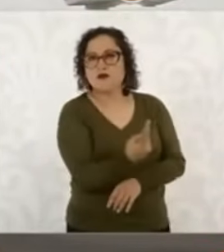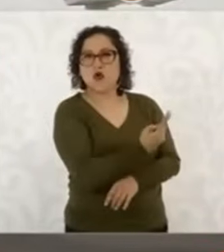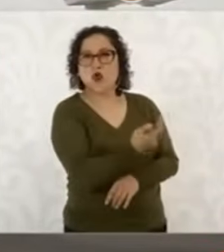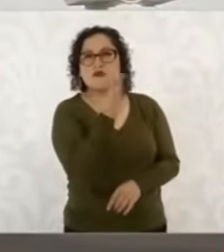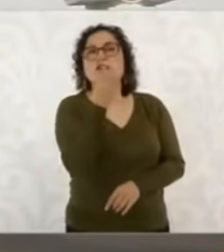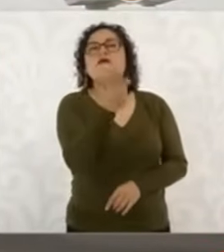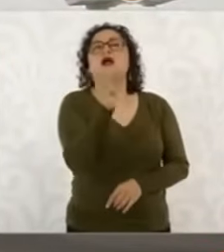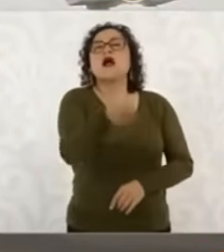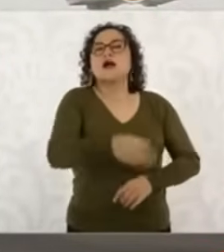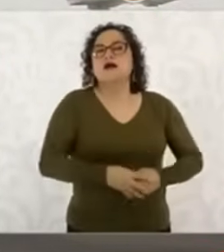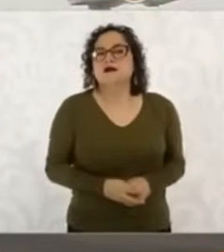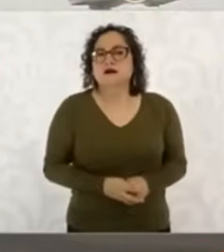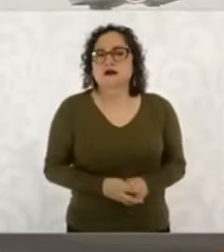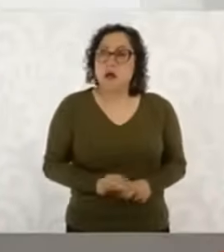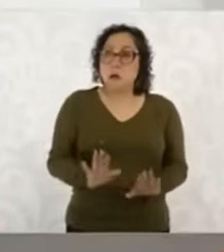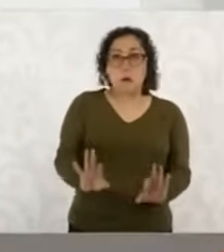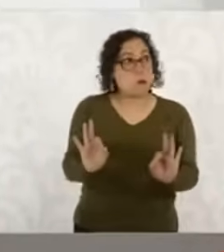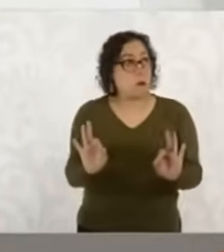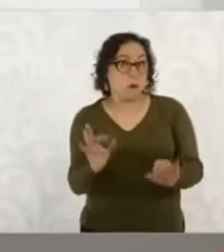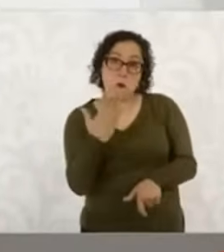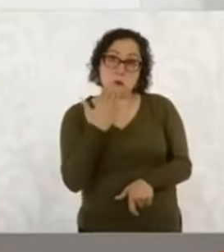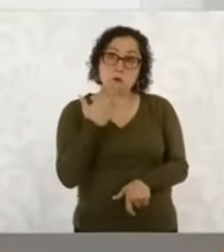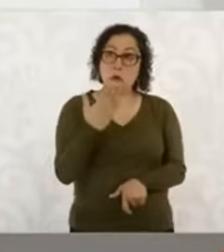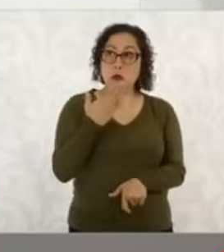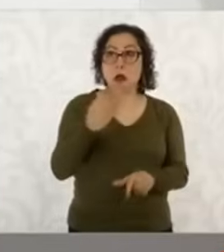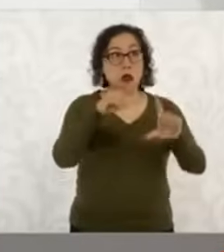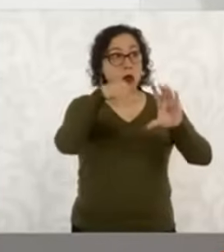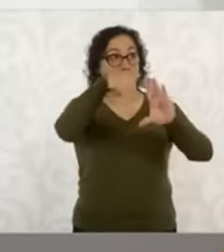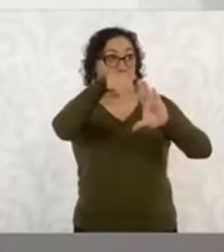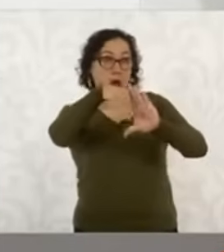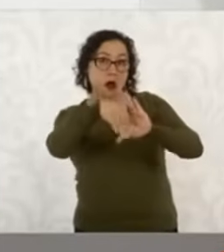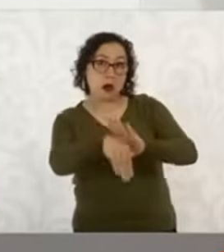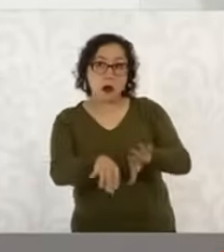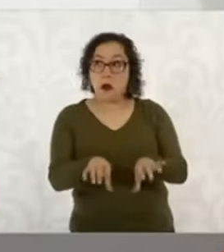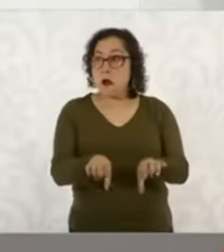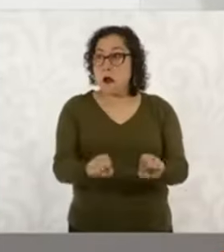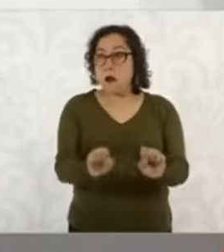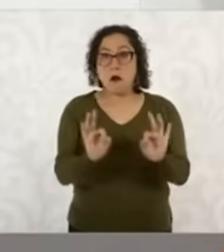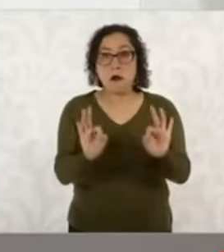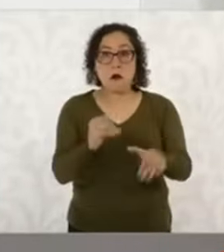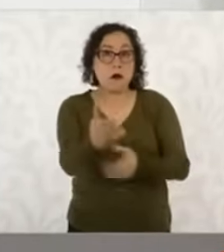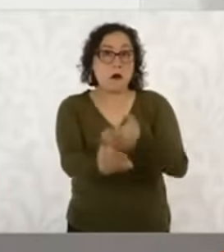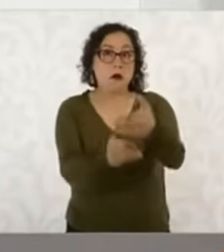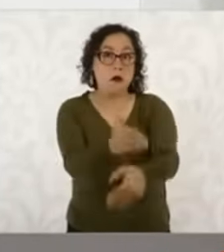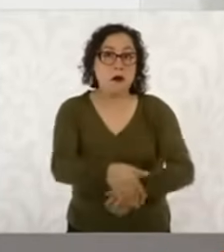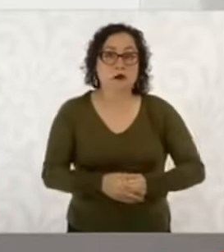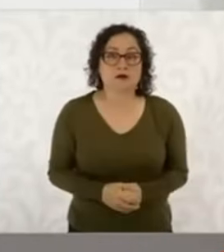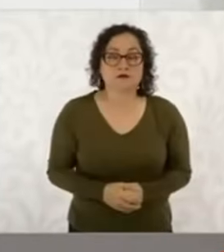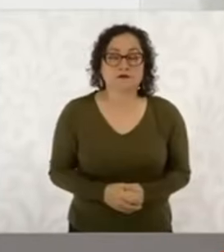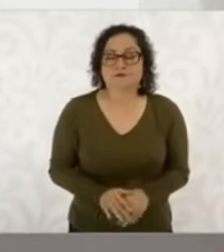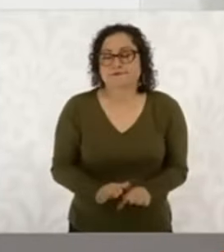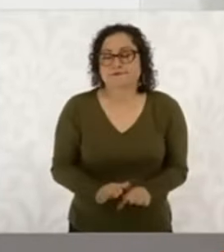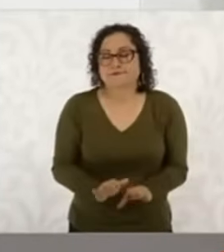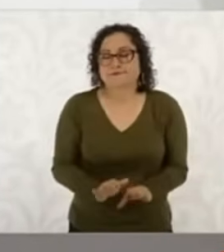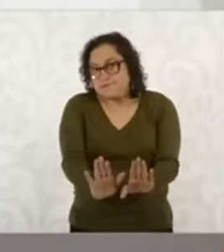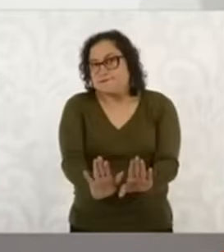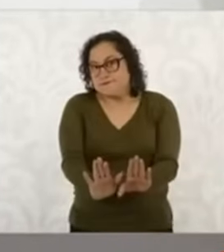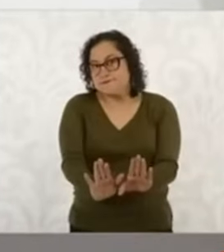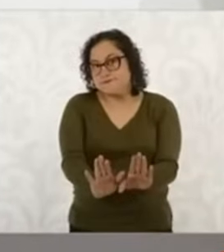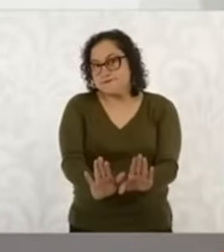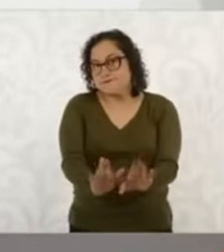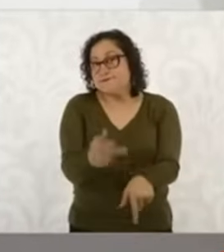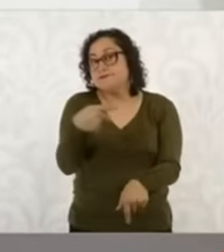¿no? El déficit está bajando, hay consolidación. Sí, nada más que en Pemex se endeudaban